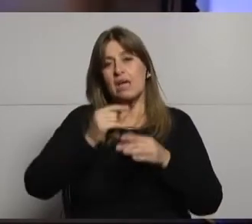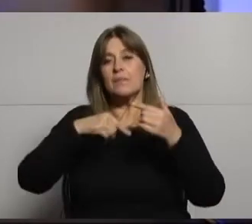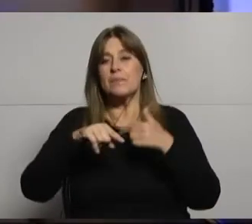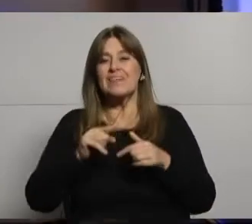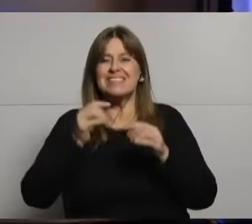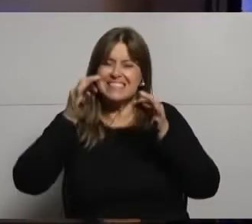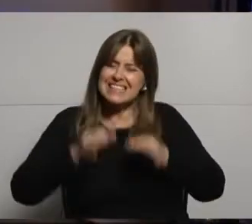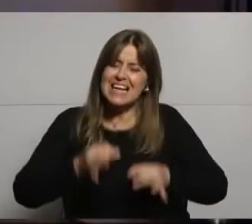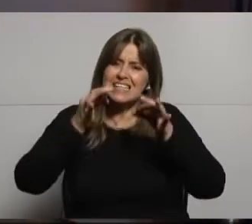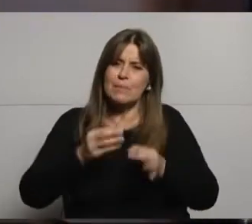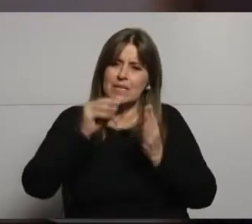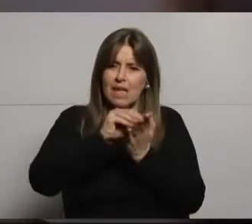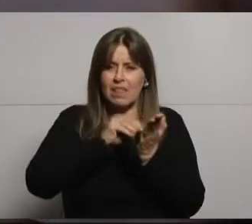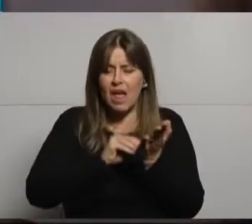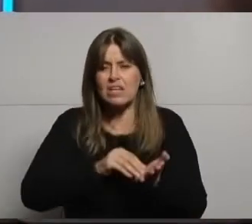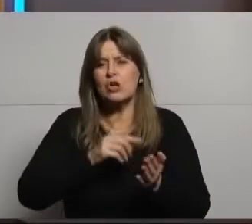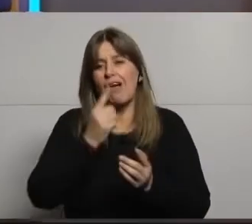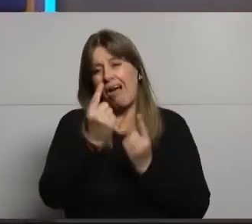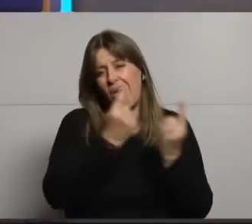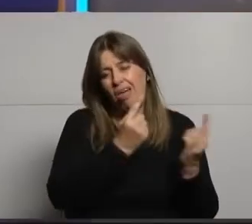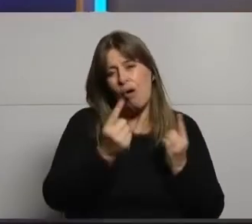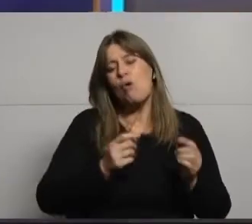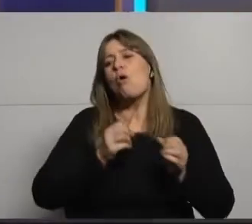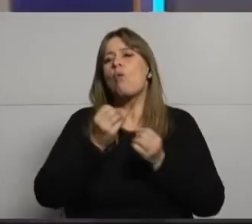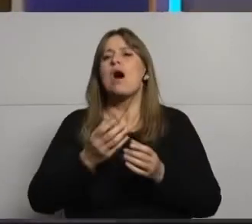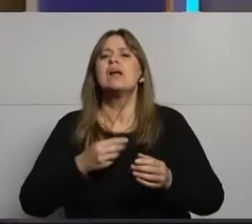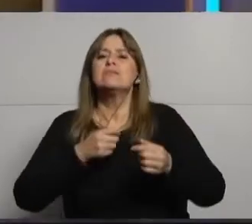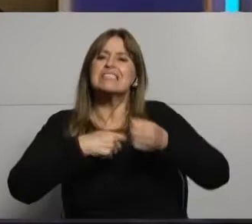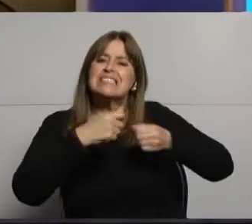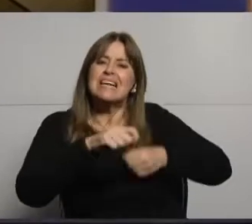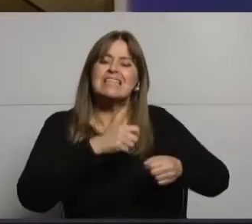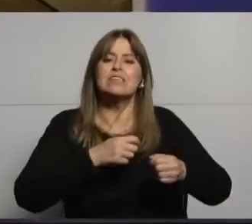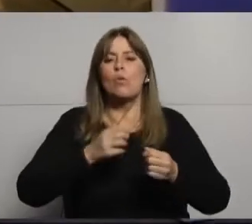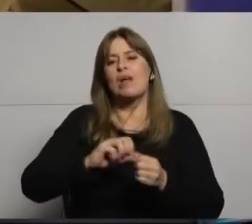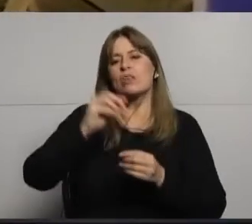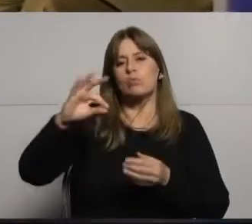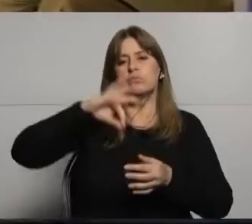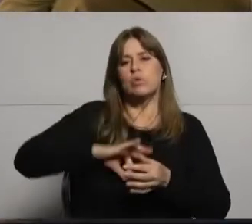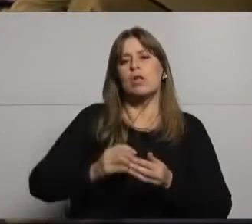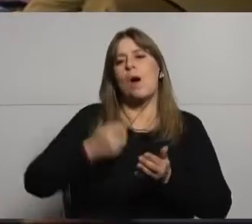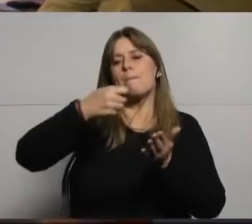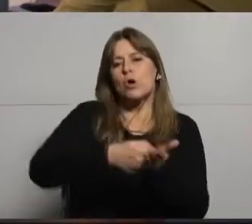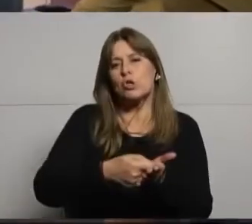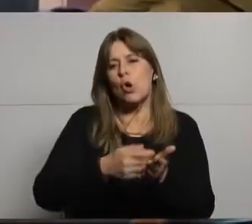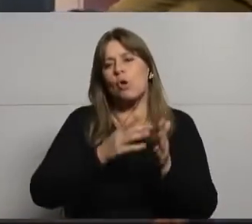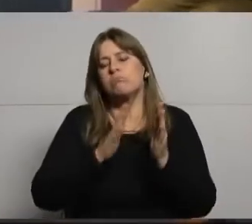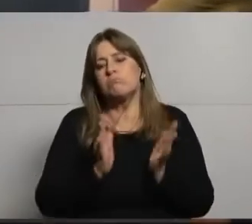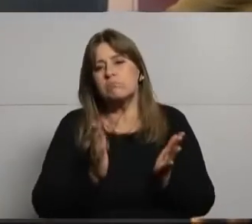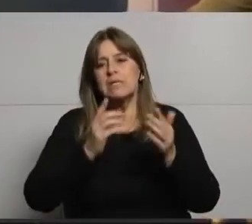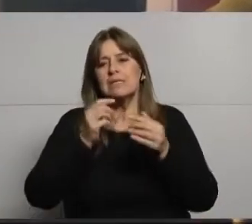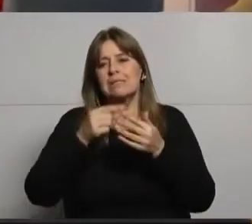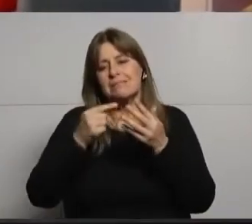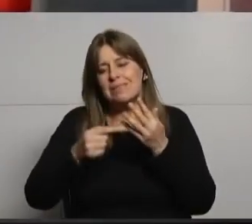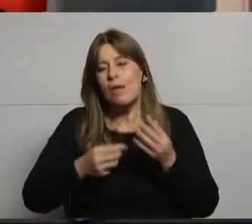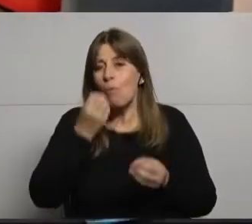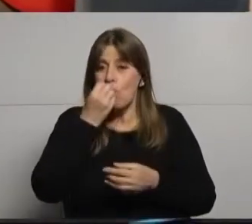exactamente los datos de cada uno de nosotros, cuáles son las transacciones que ha hecho, o cuánto ganó, o cuánto aportó, etcétera, etcétera, que es muy bueno